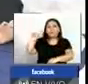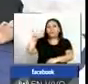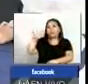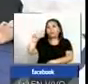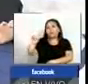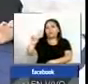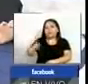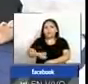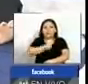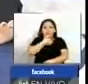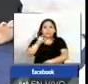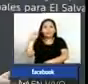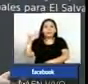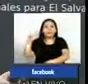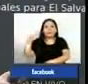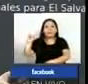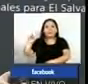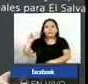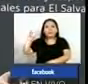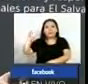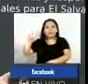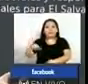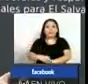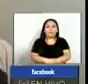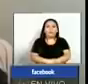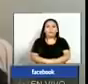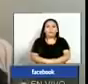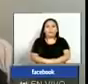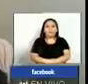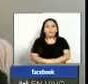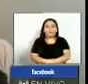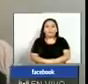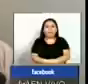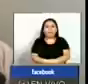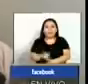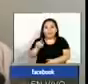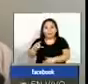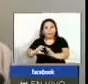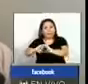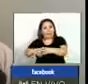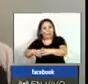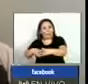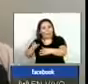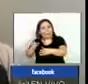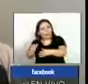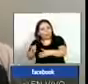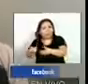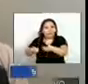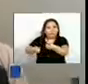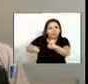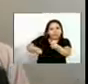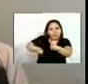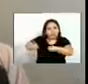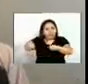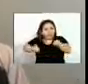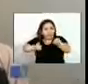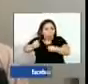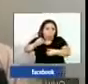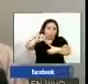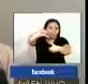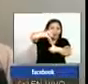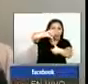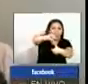Góchez, Noticiero Hechos. El sector transporte y de carga en el país y a nivel